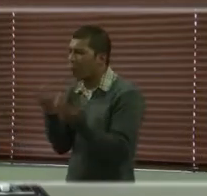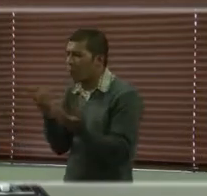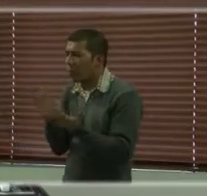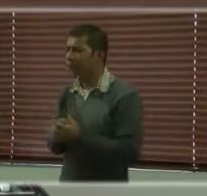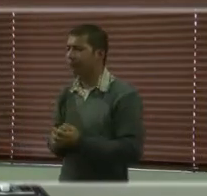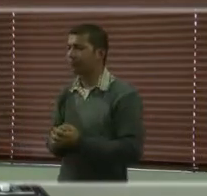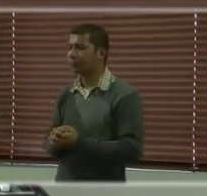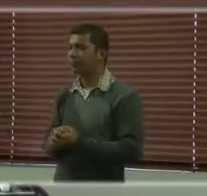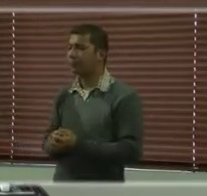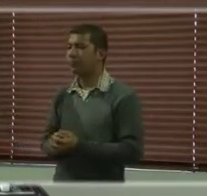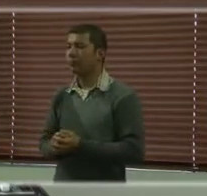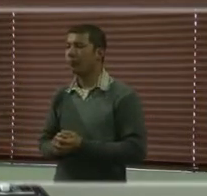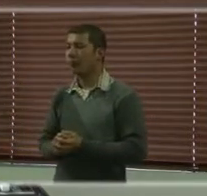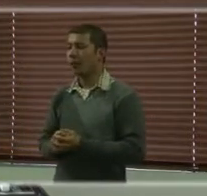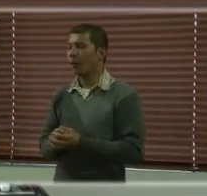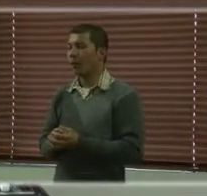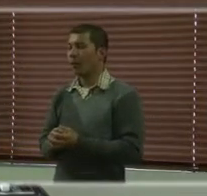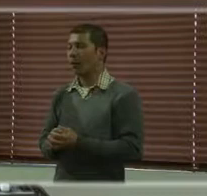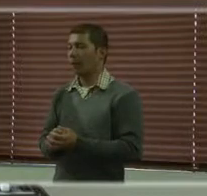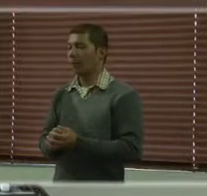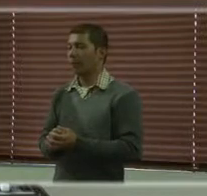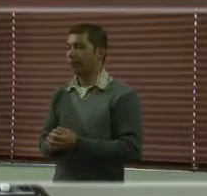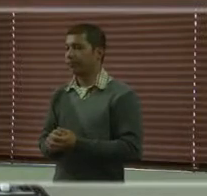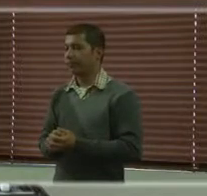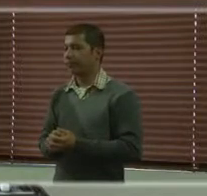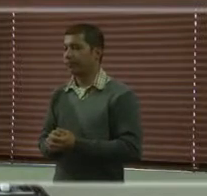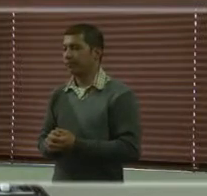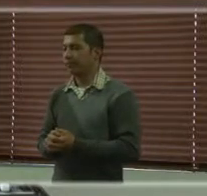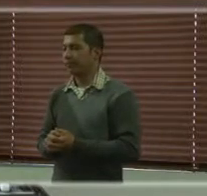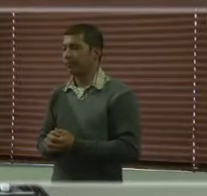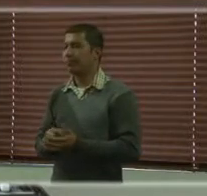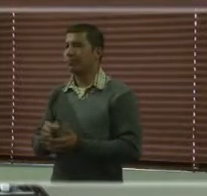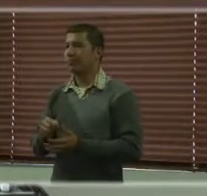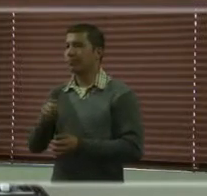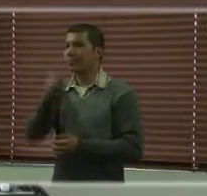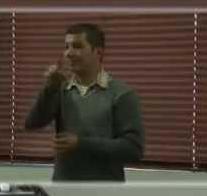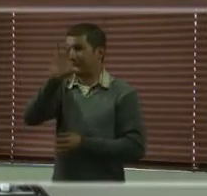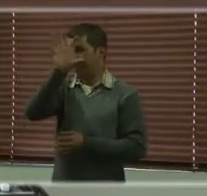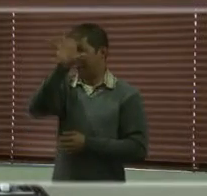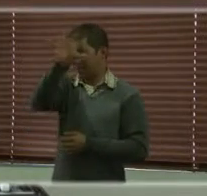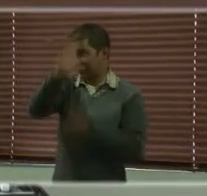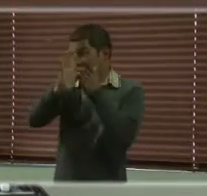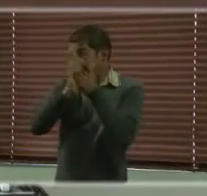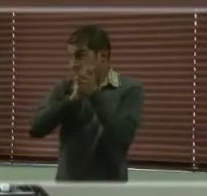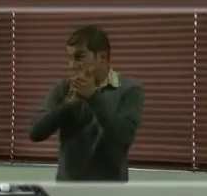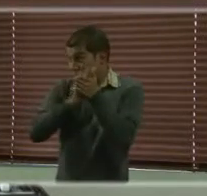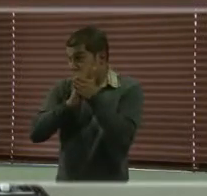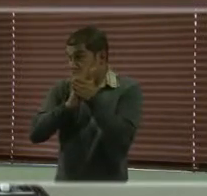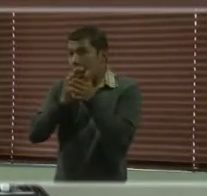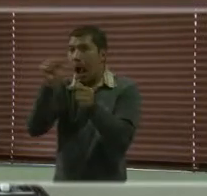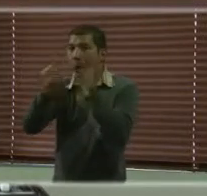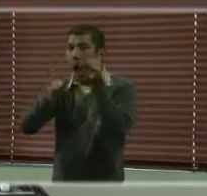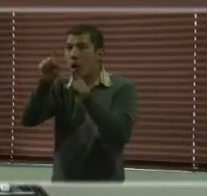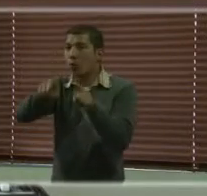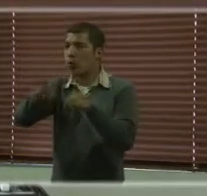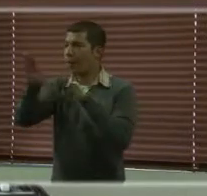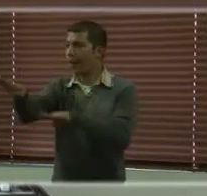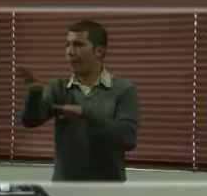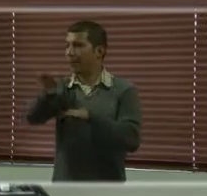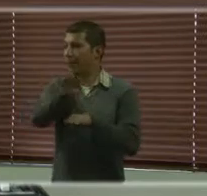realiza perdón con la presencia de representantes del Estado ante el comité en